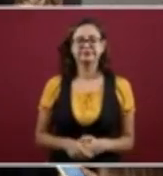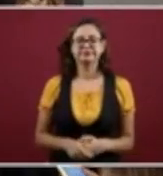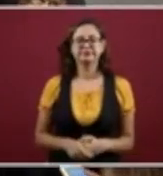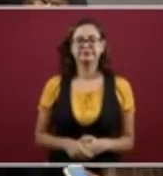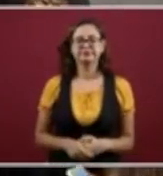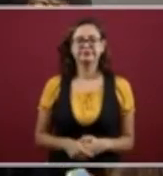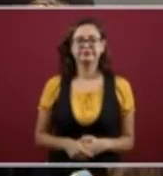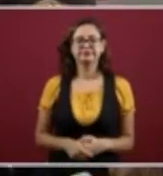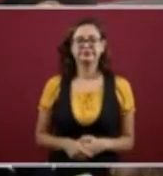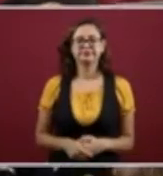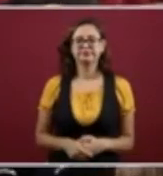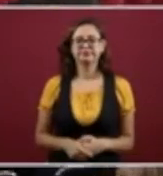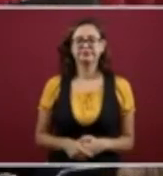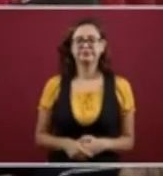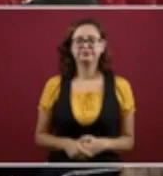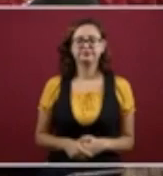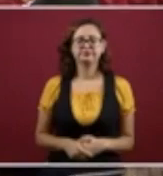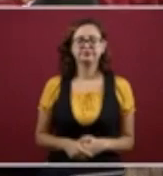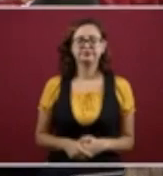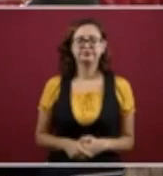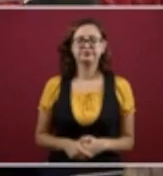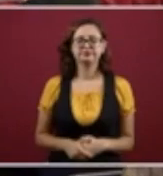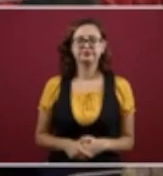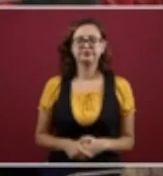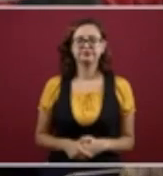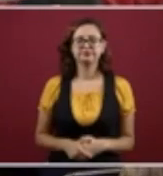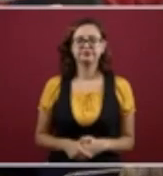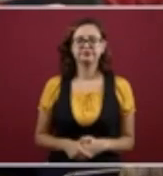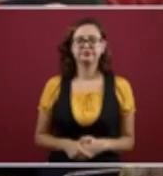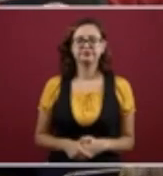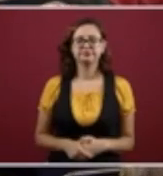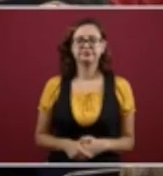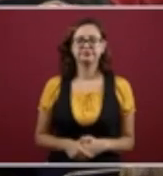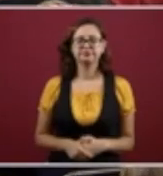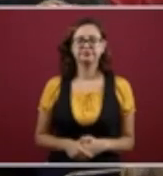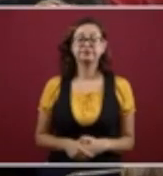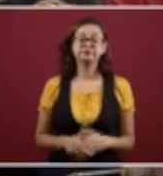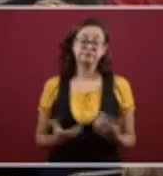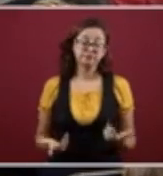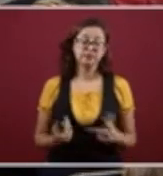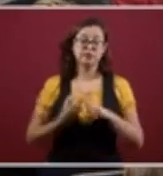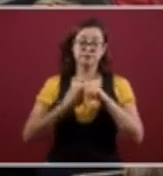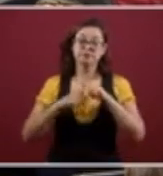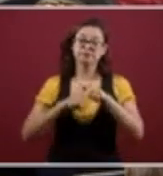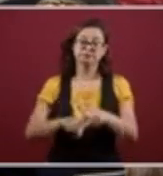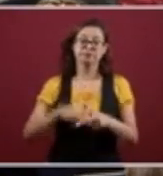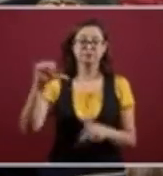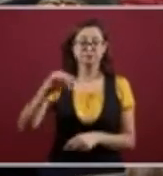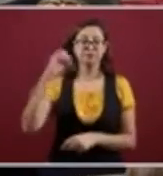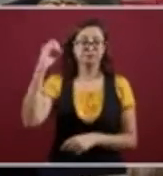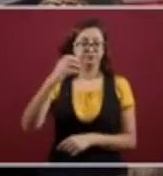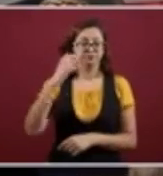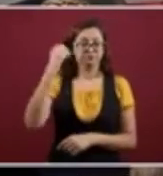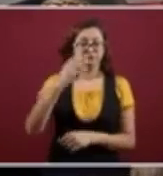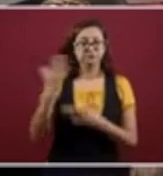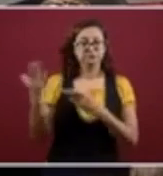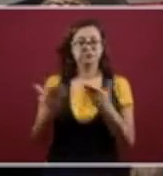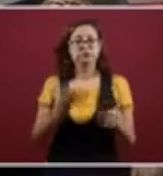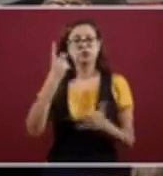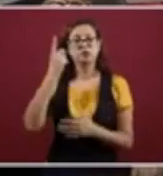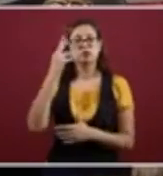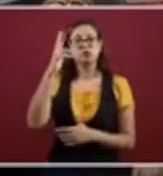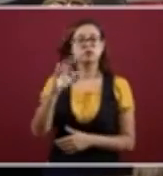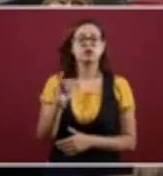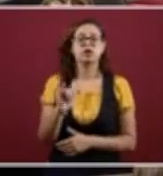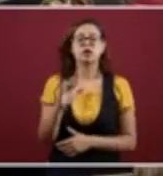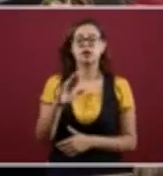De modo que vamos a empezar con la doctora Irmeréndira Sandoval para que les informe sobre este